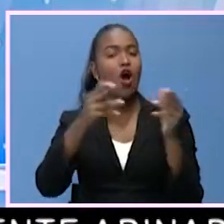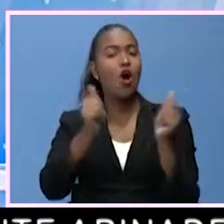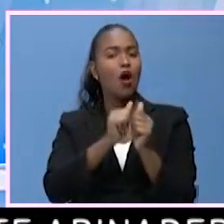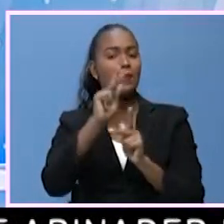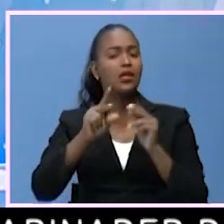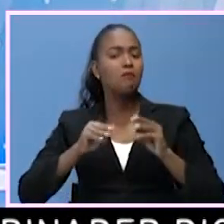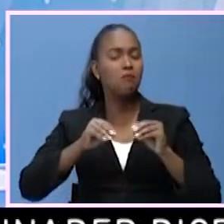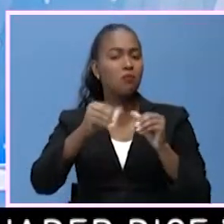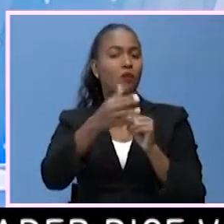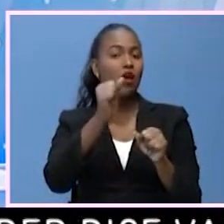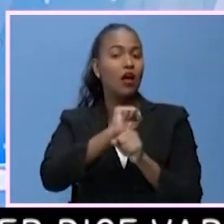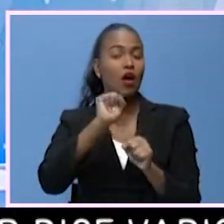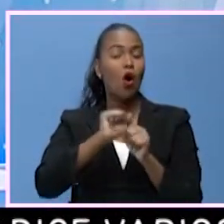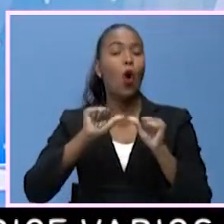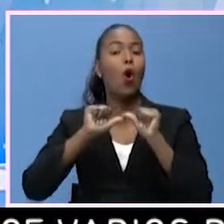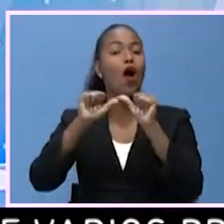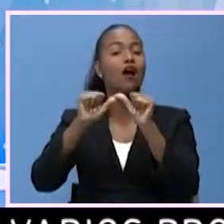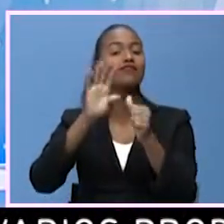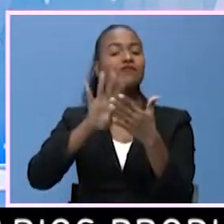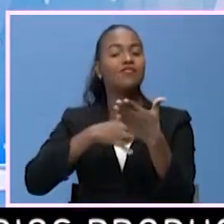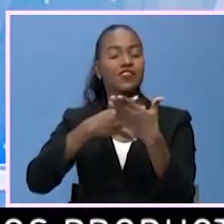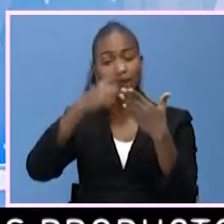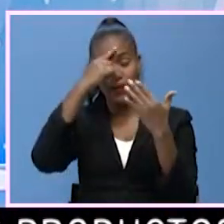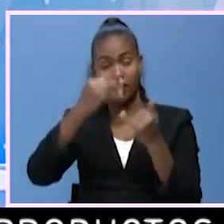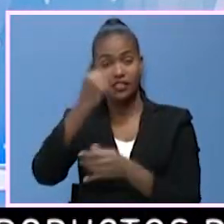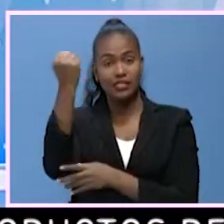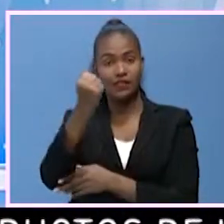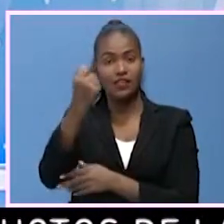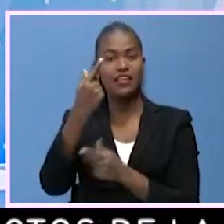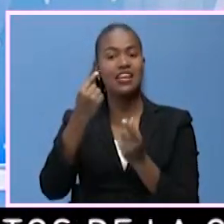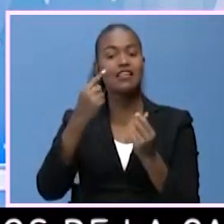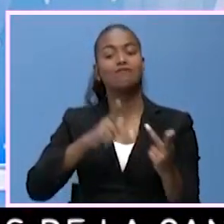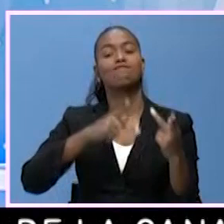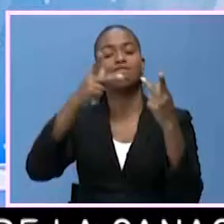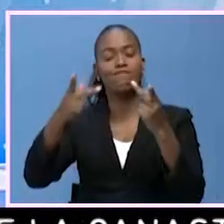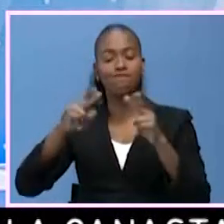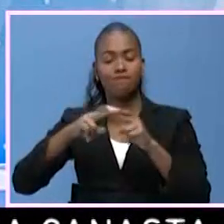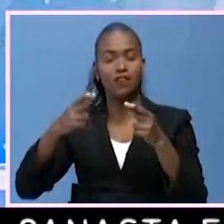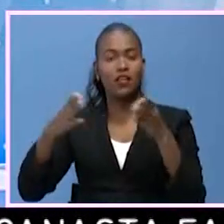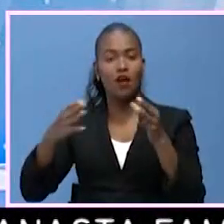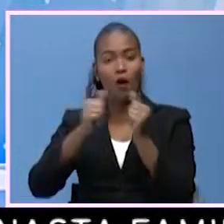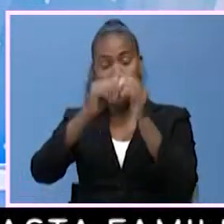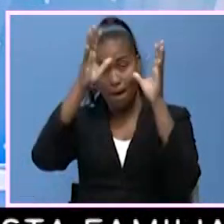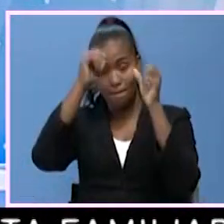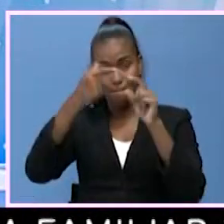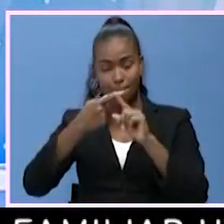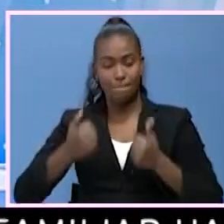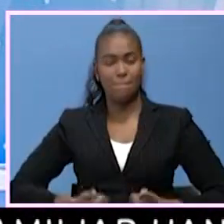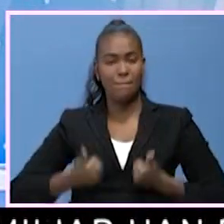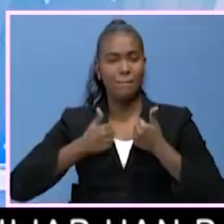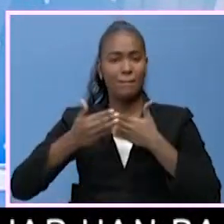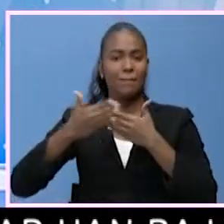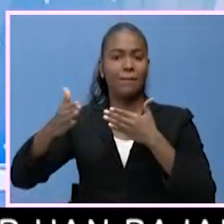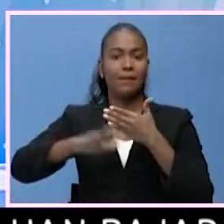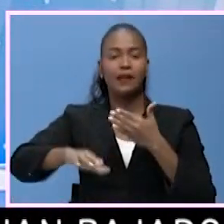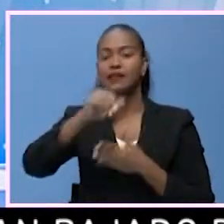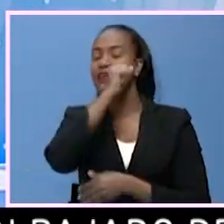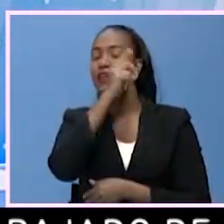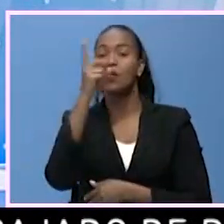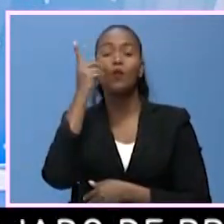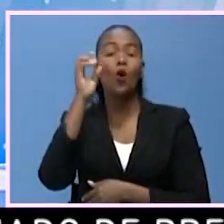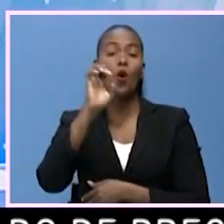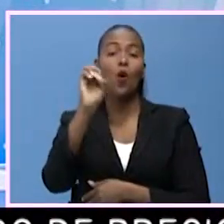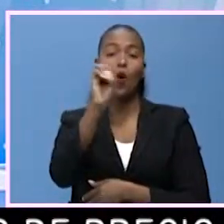productores agrícolas, continuó su incansable agenda de este sábado y realizó un encuentro con presidentes de juntas de vecinos del municipio Santo Domingo